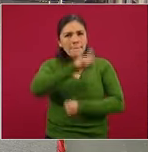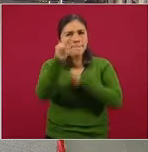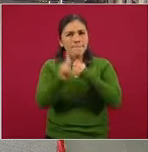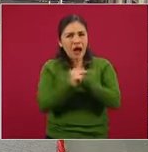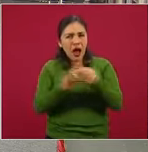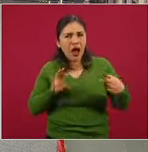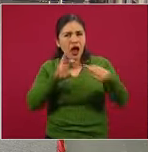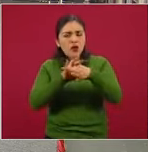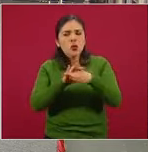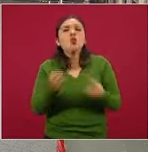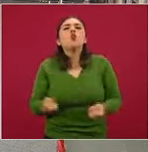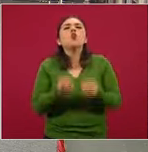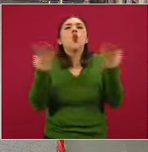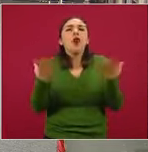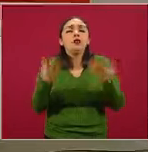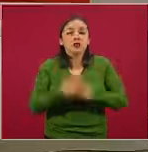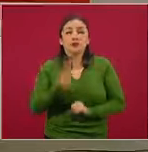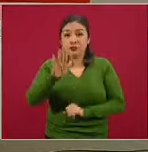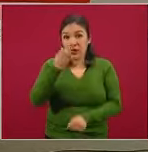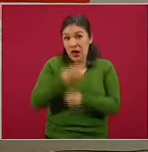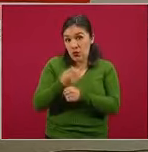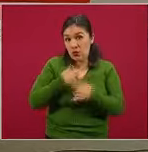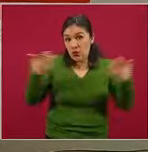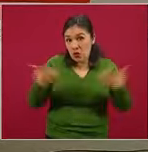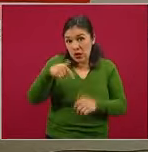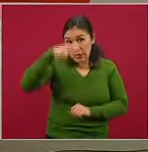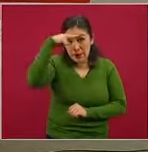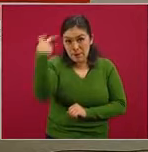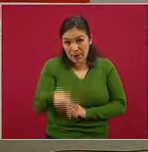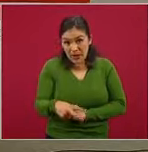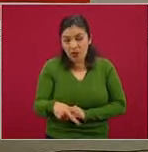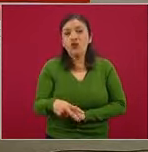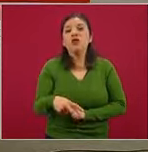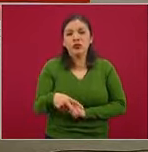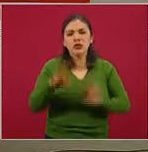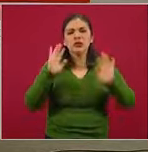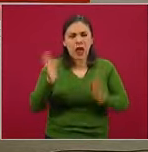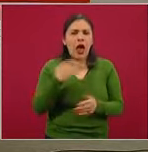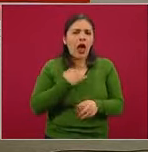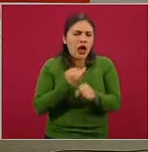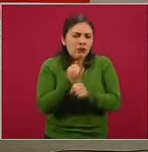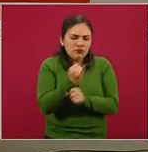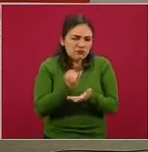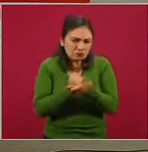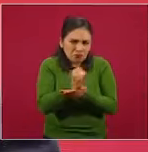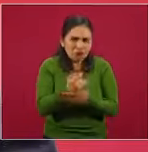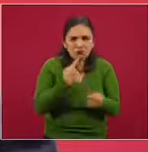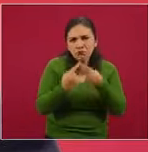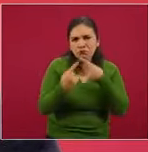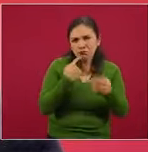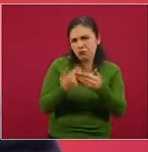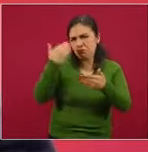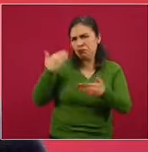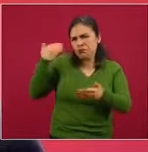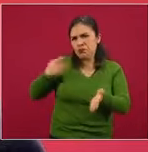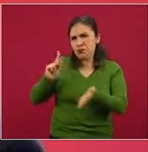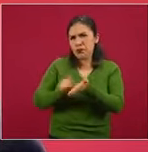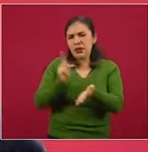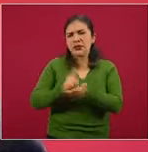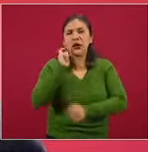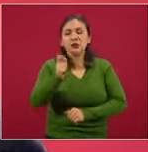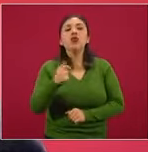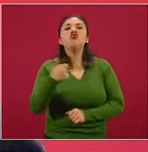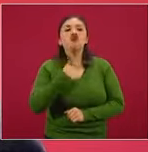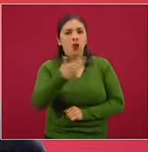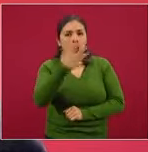ahora lo que estamos haciendo hasta el momento en México. Se ha decidido, esto lo hemos comentado ya en las últimas semanas, que vamos